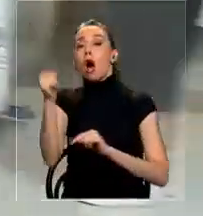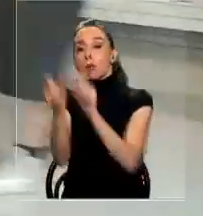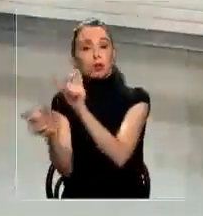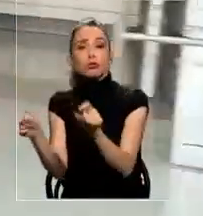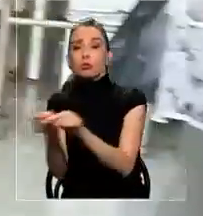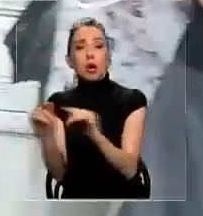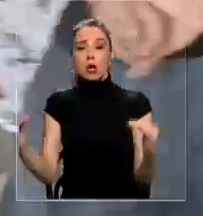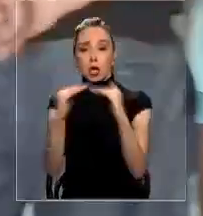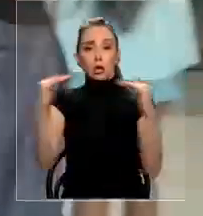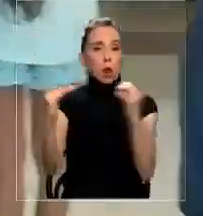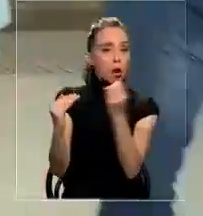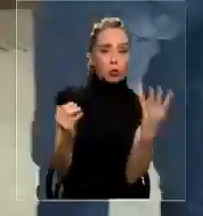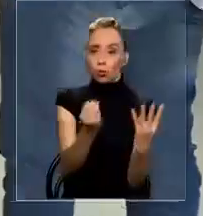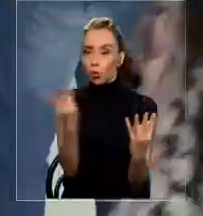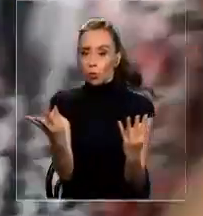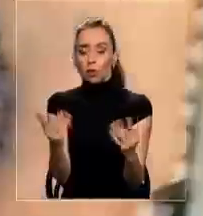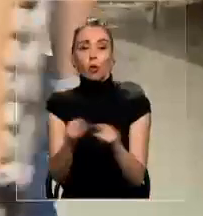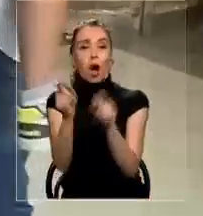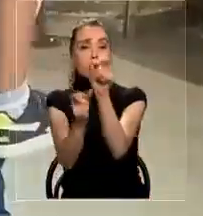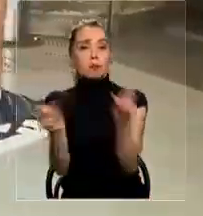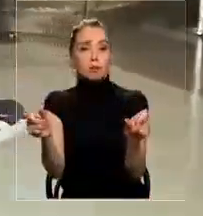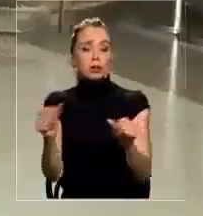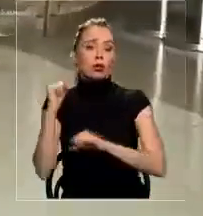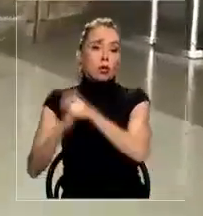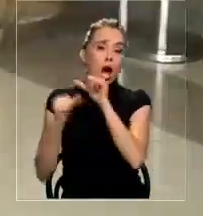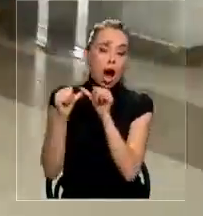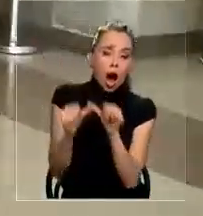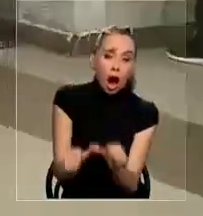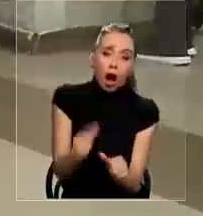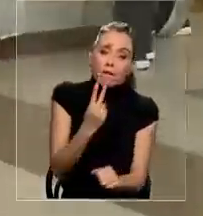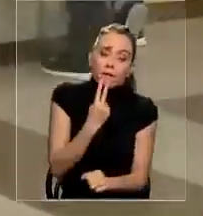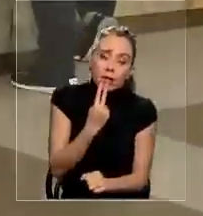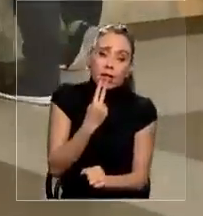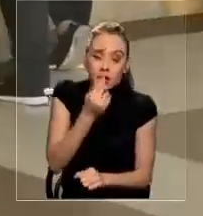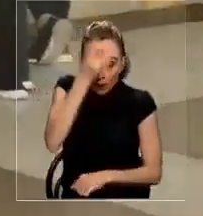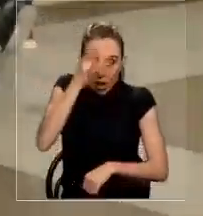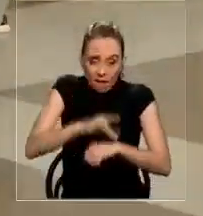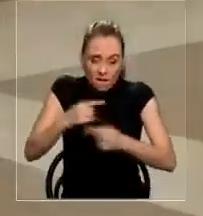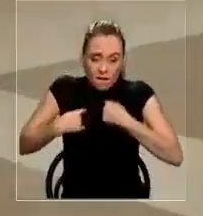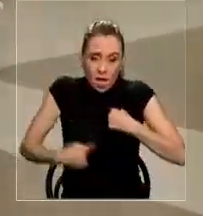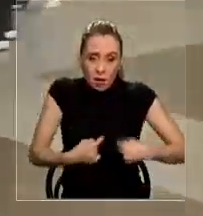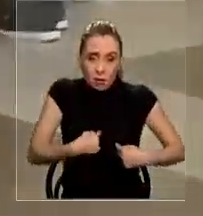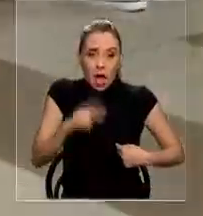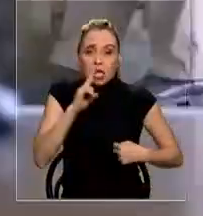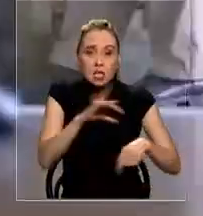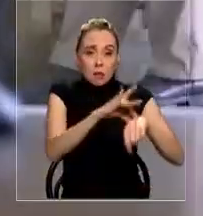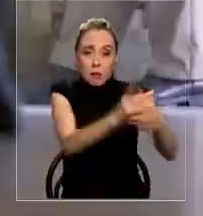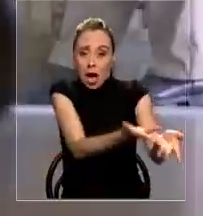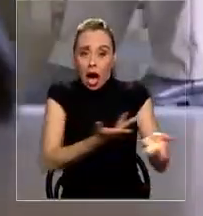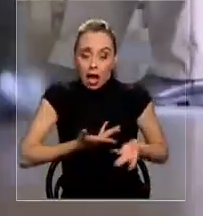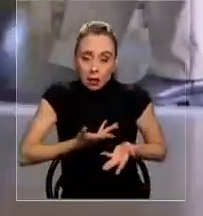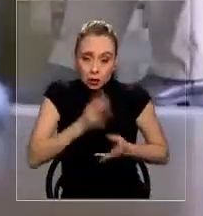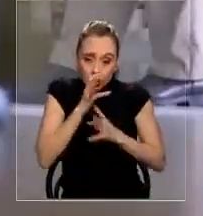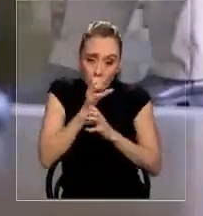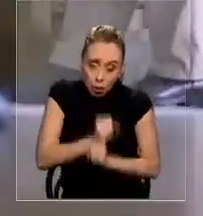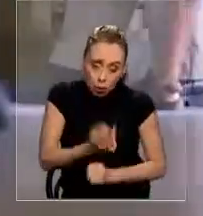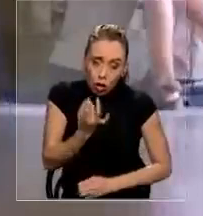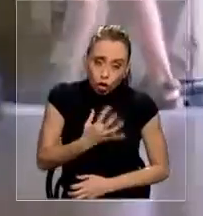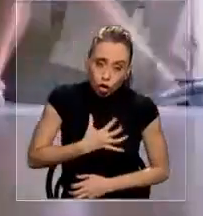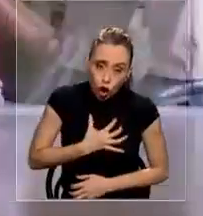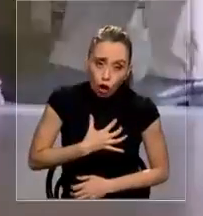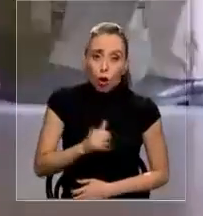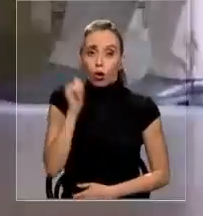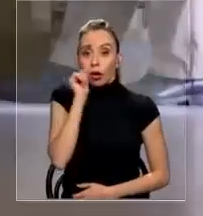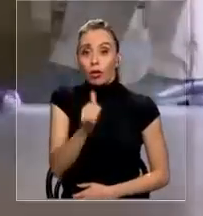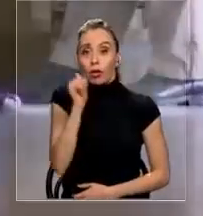explicación que no atenúa en nada la angustia de quienes llevan años viviendo con una enfermedad, sin atención y soportando el dolor